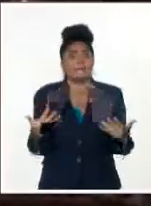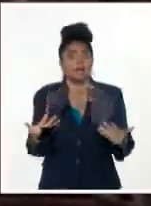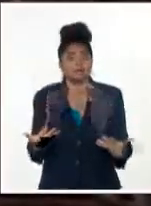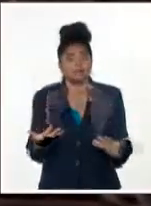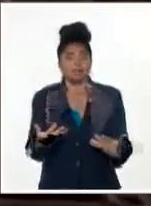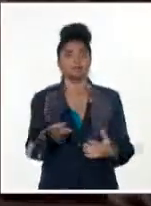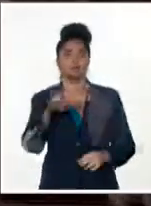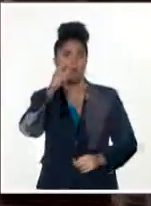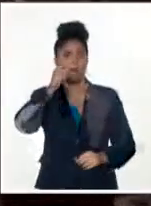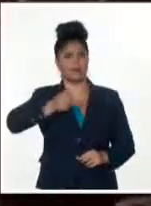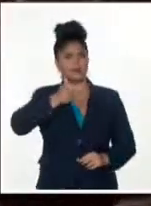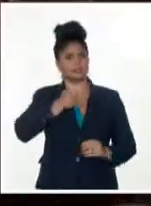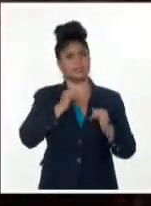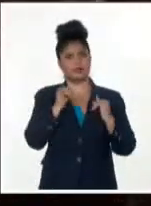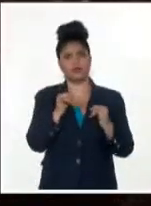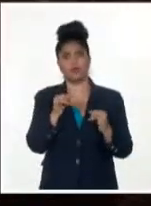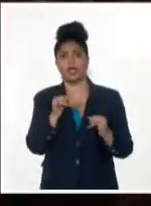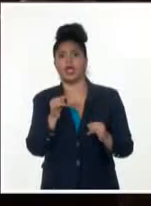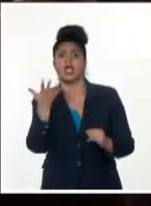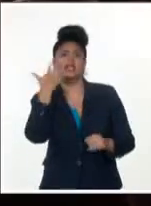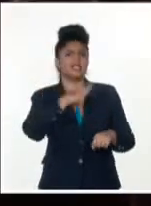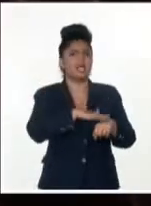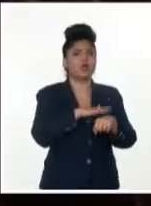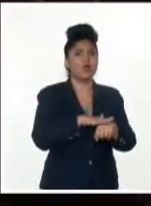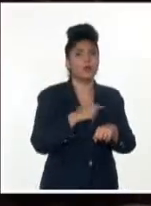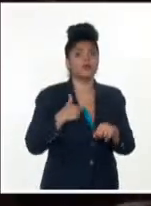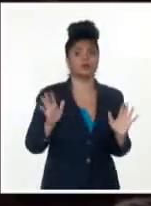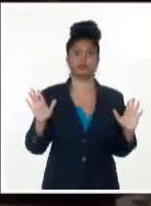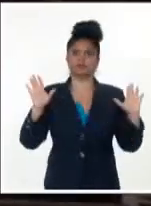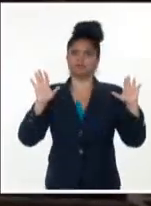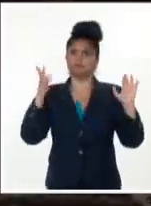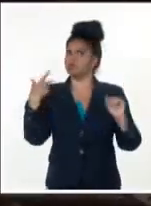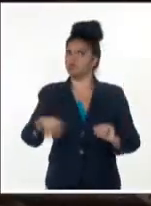Bukele dijo, sean quienes sean los culpables, no quedarán en la impunidad.